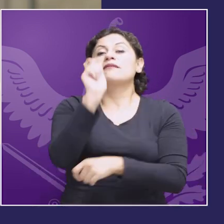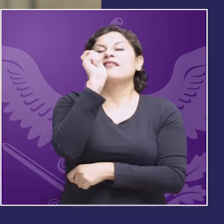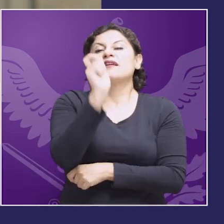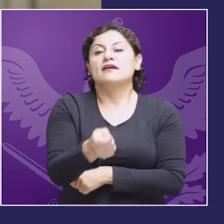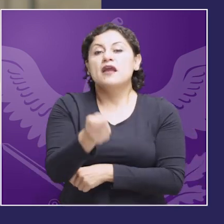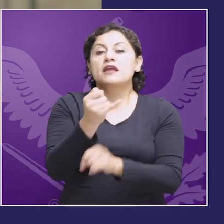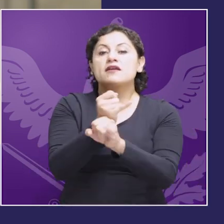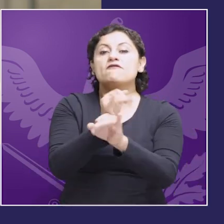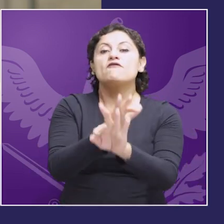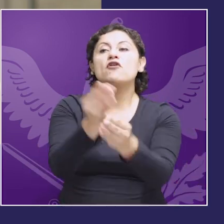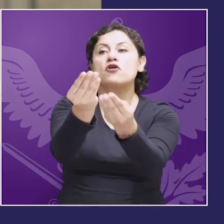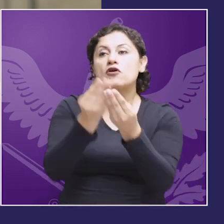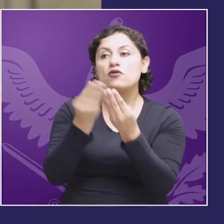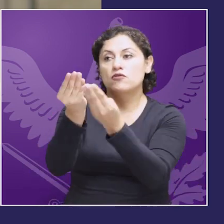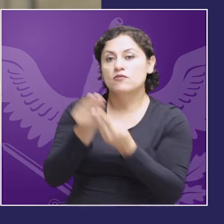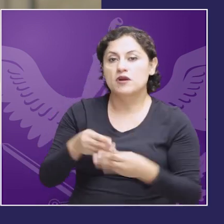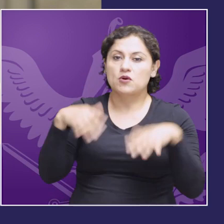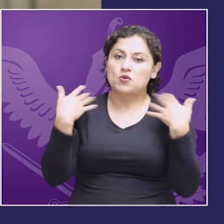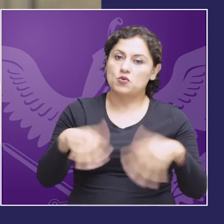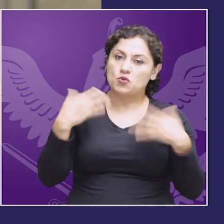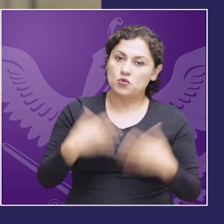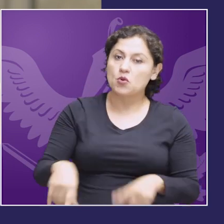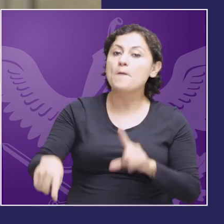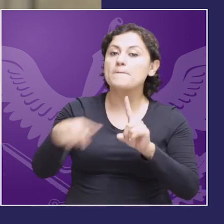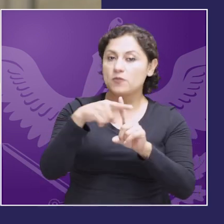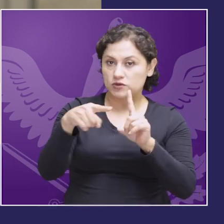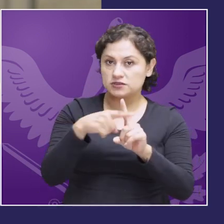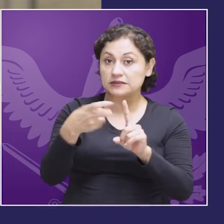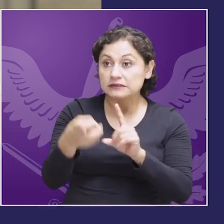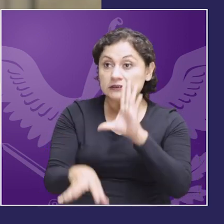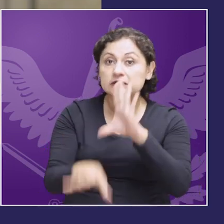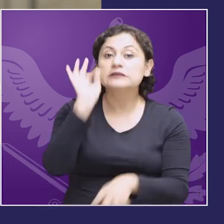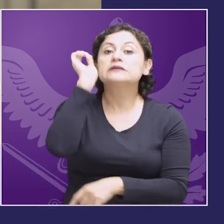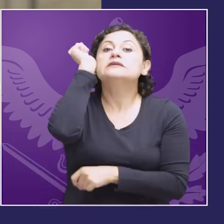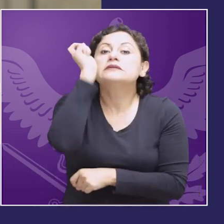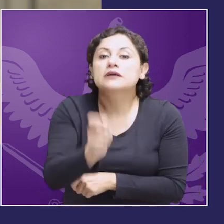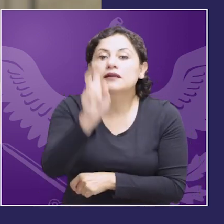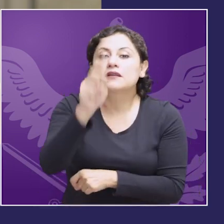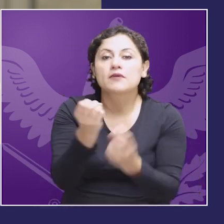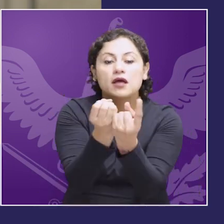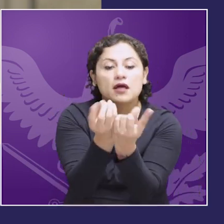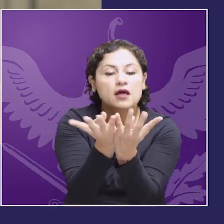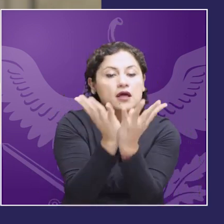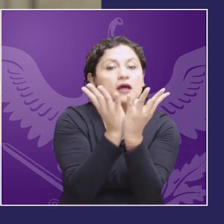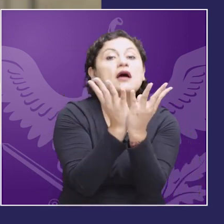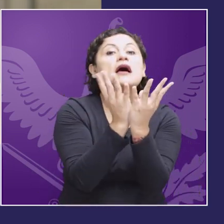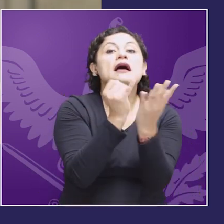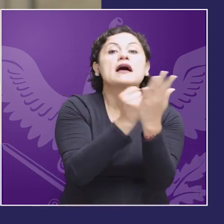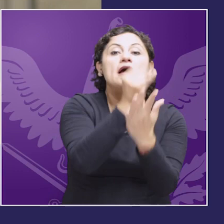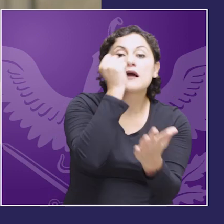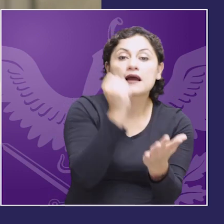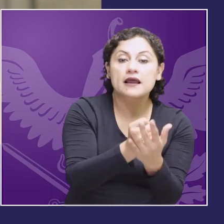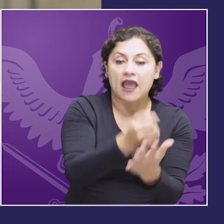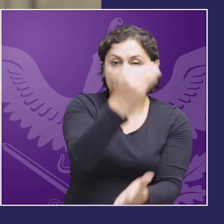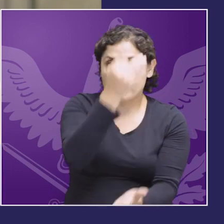que es importante que el informe refiere aspectos positivos, y esto lo quiero levantar como un hallazgo. O sea, al menos